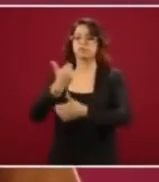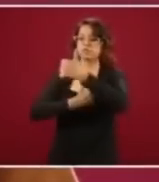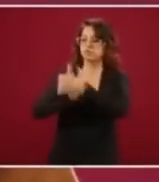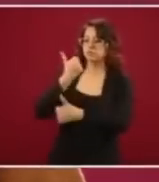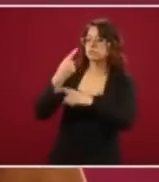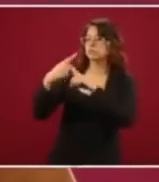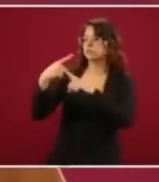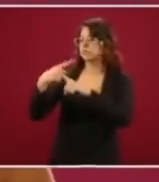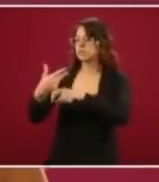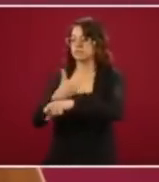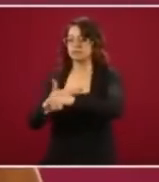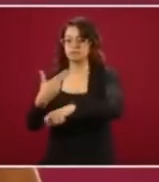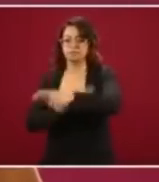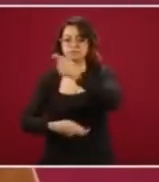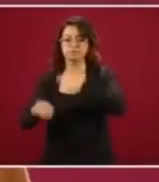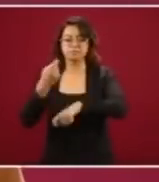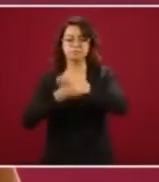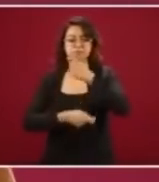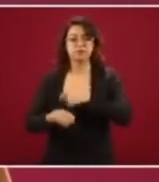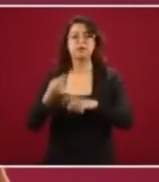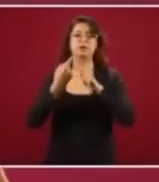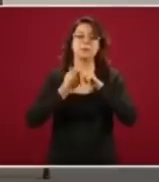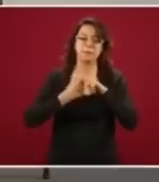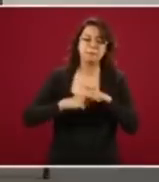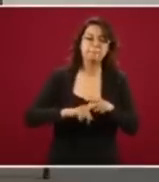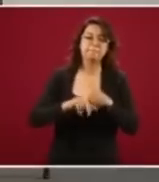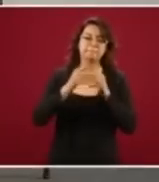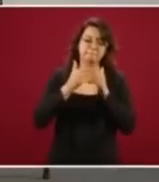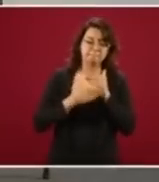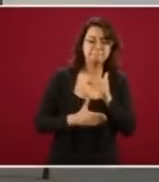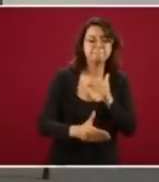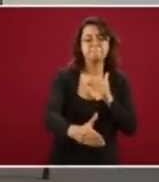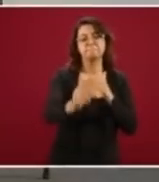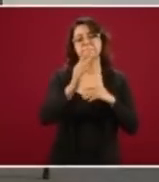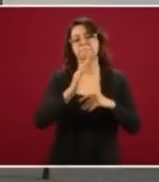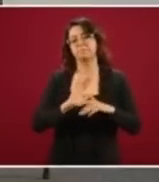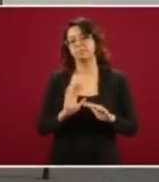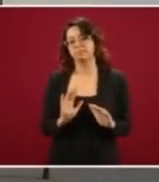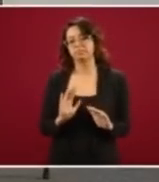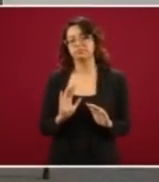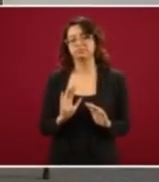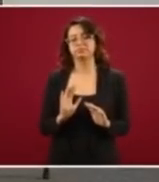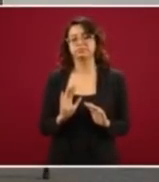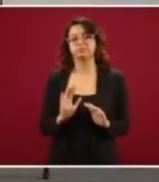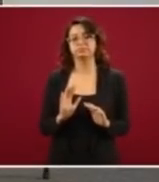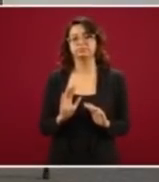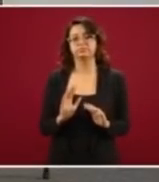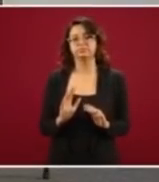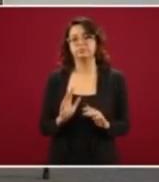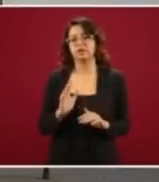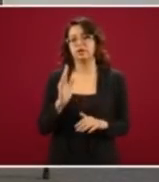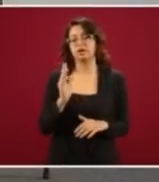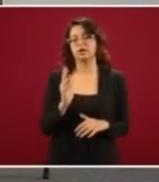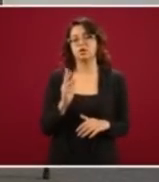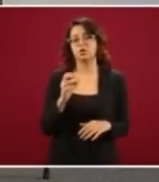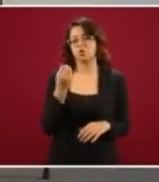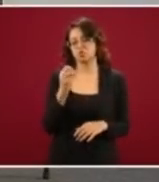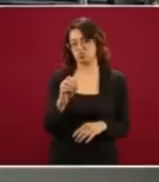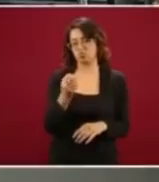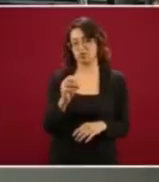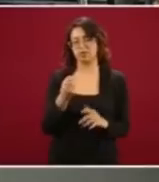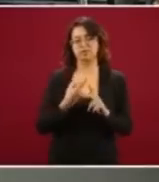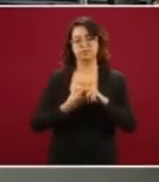los trámites pudiésemos estar iniciando, digamos, a partir de primeros de